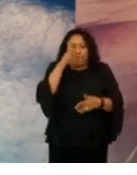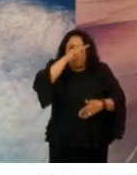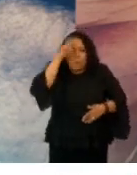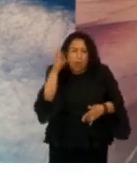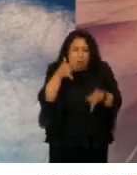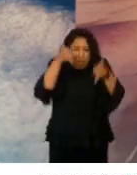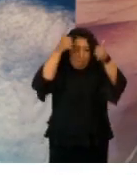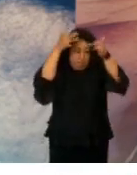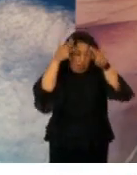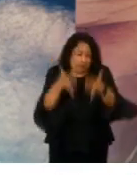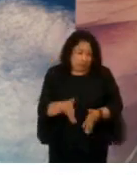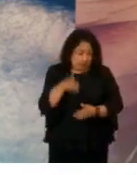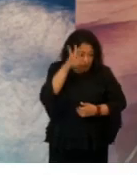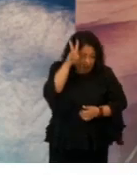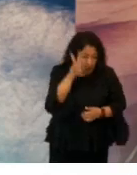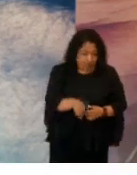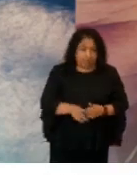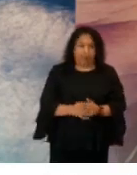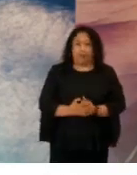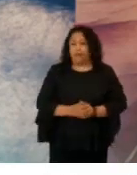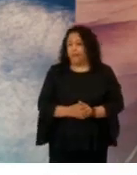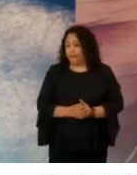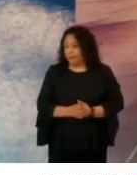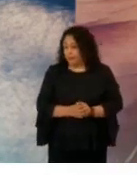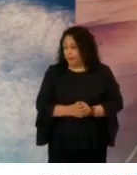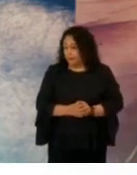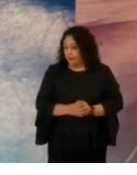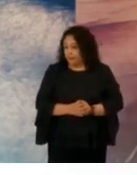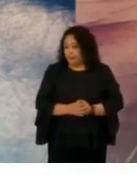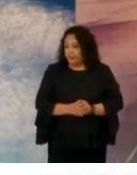sea, perdóname.